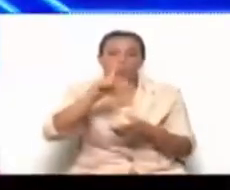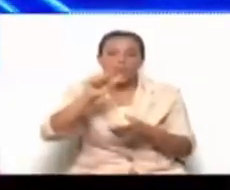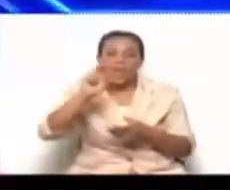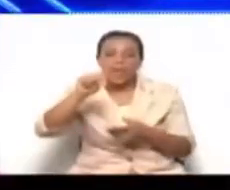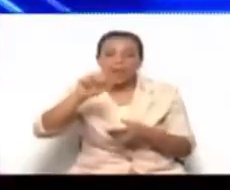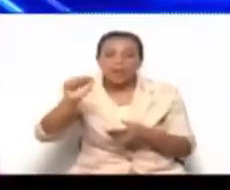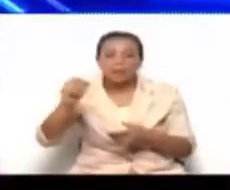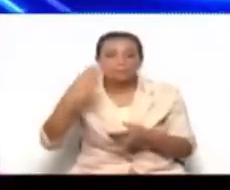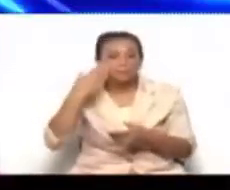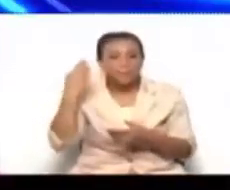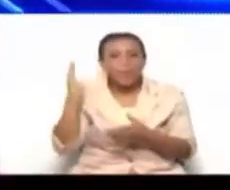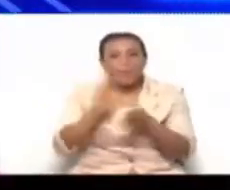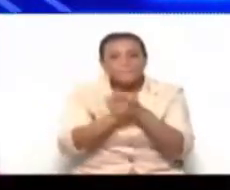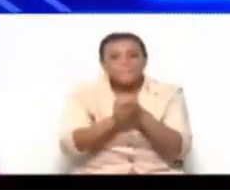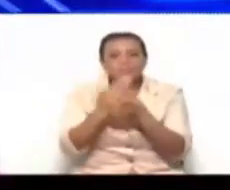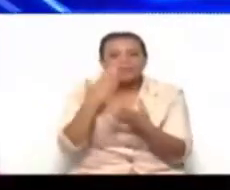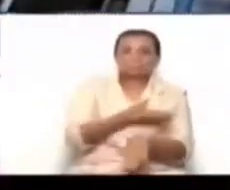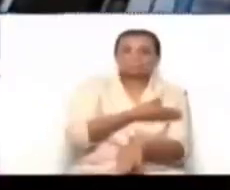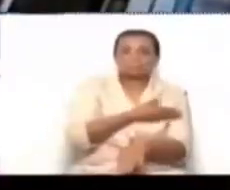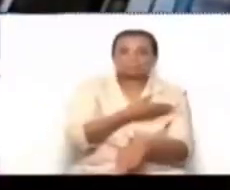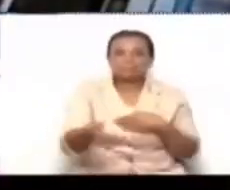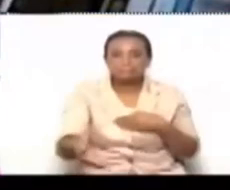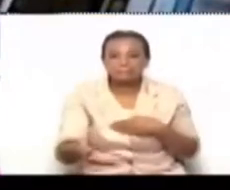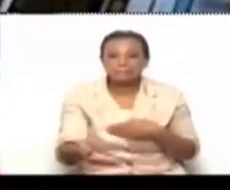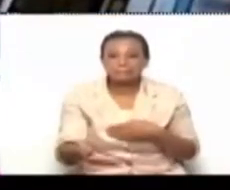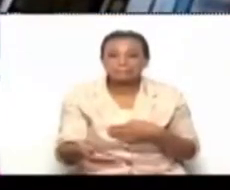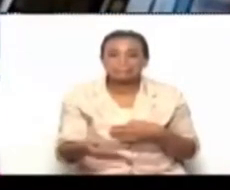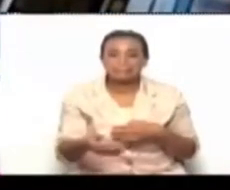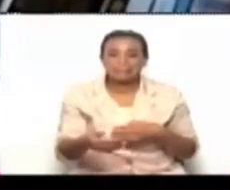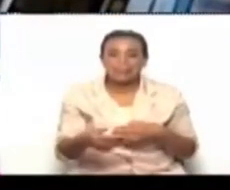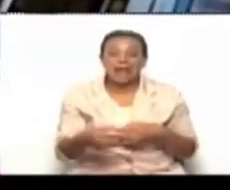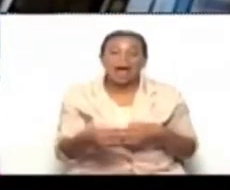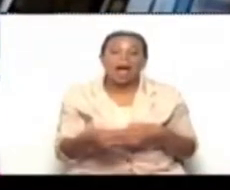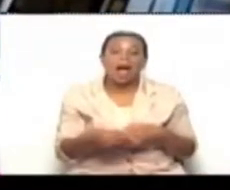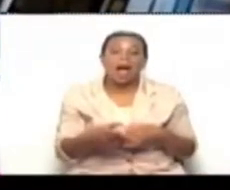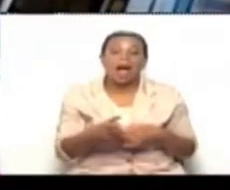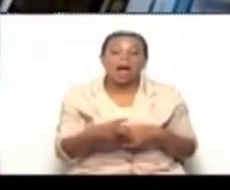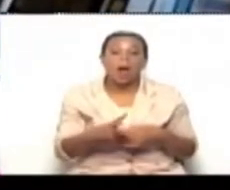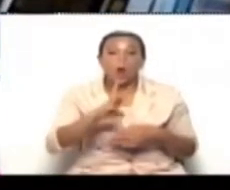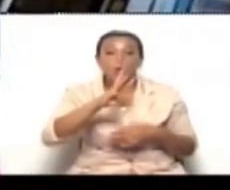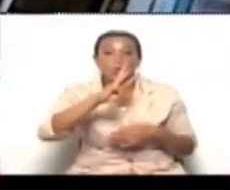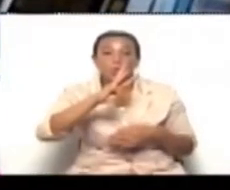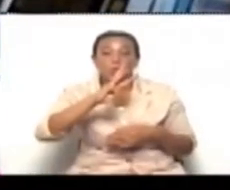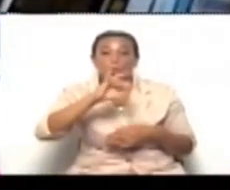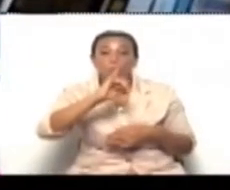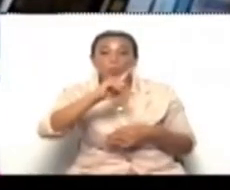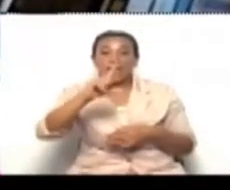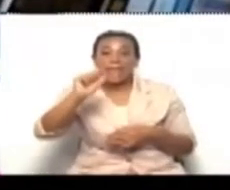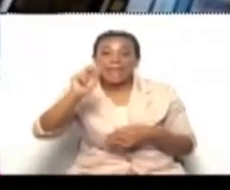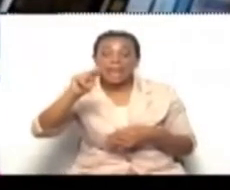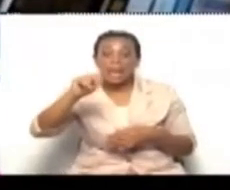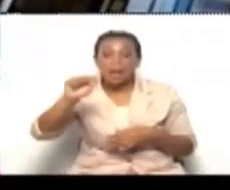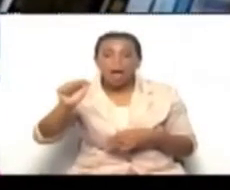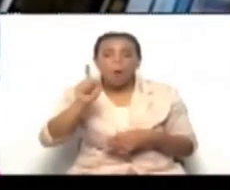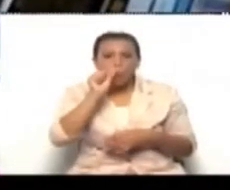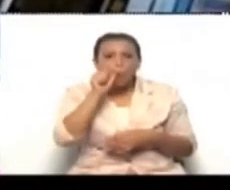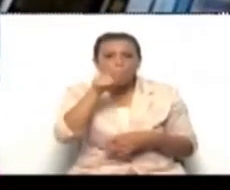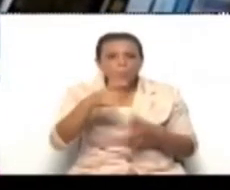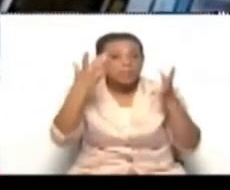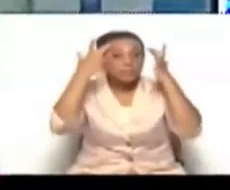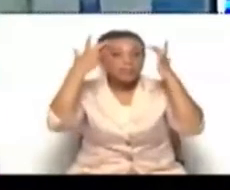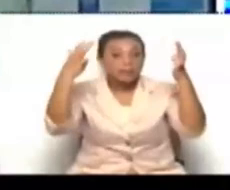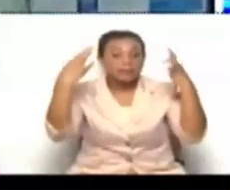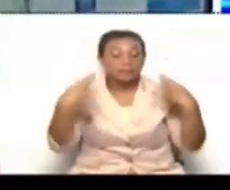mira. Déjame darte esta noticia. Ajá. Yo a ti. Eso, Willan de la Hon, honor y gloria de la Hon, un hombre muy